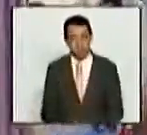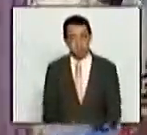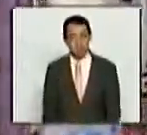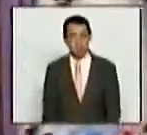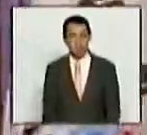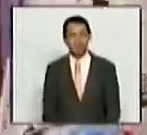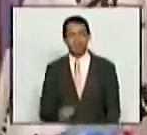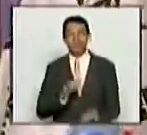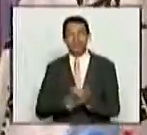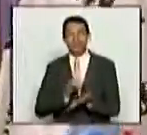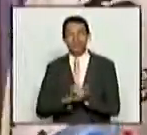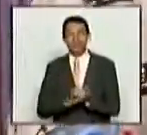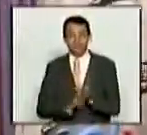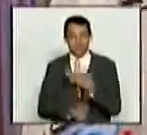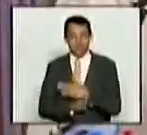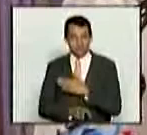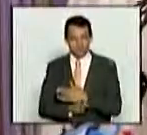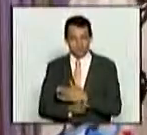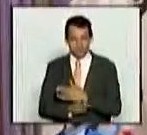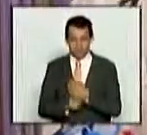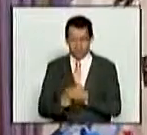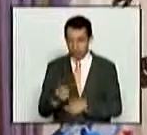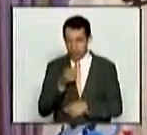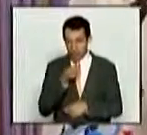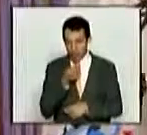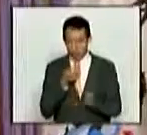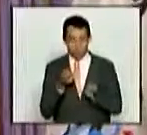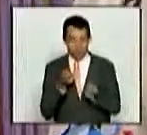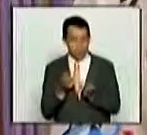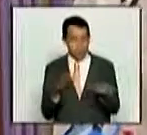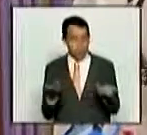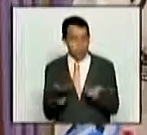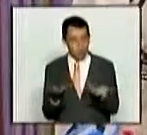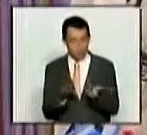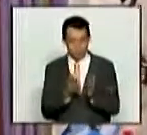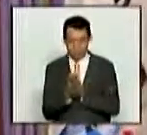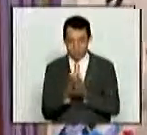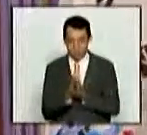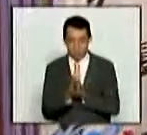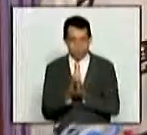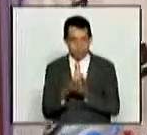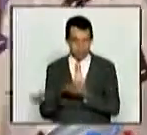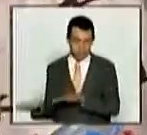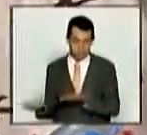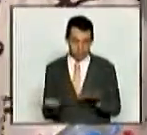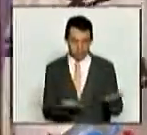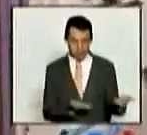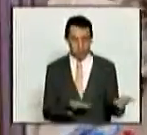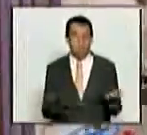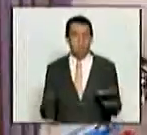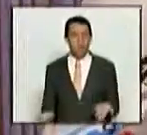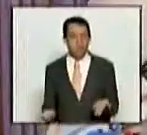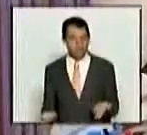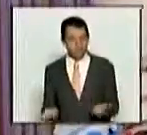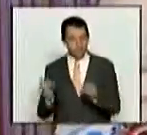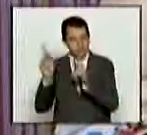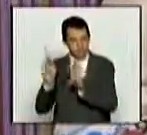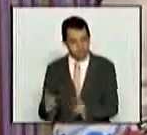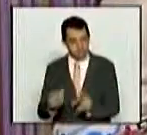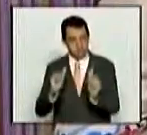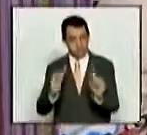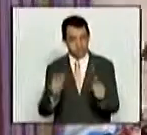Bueno, vamos a acomodar al paciente, porque es muy importante que todos ustedes entiendan